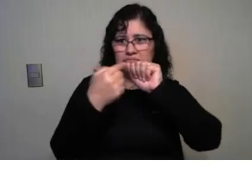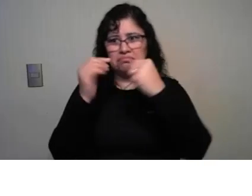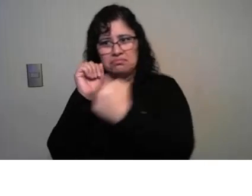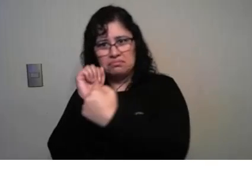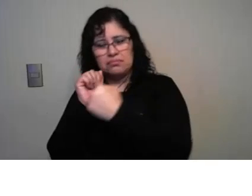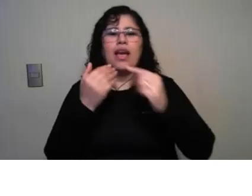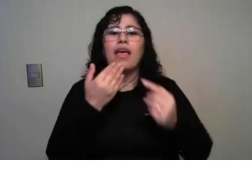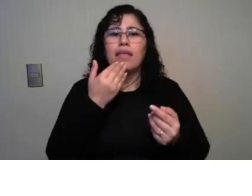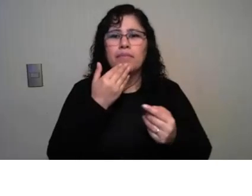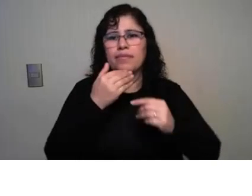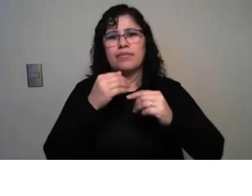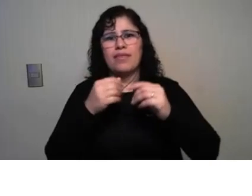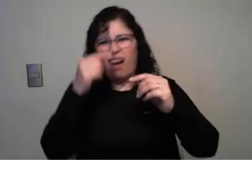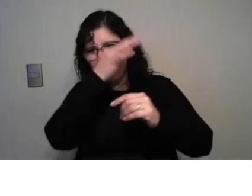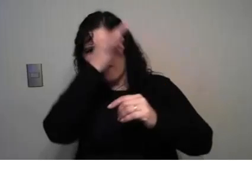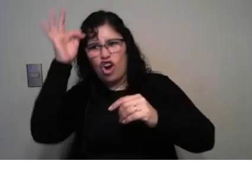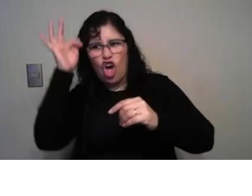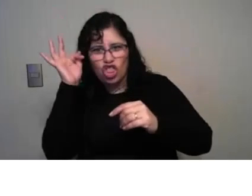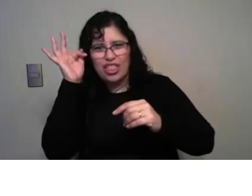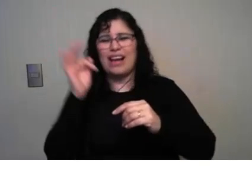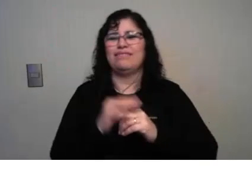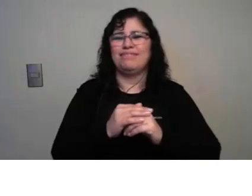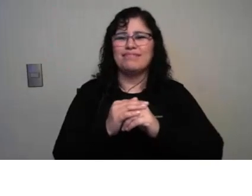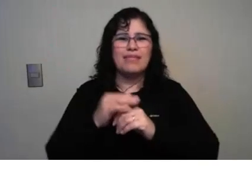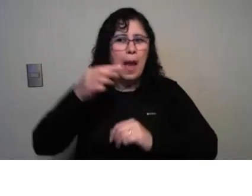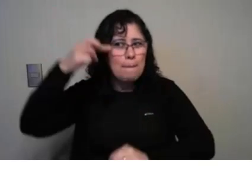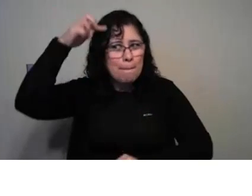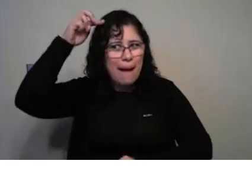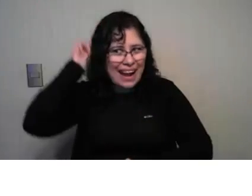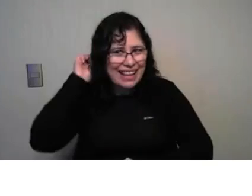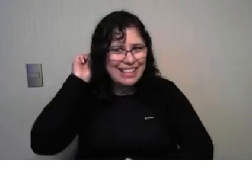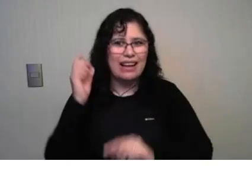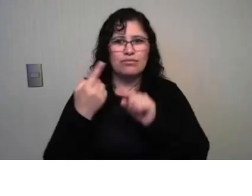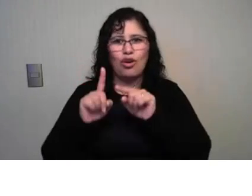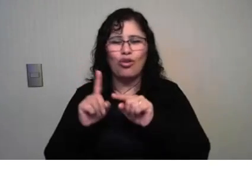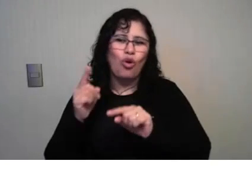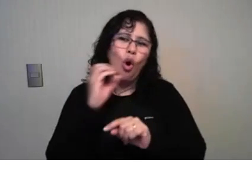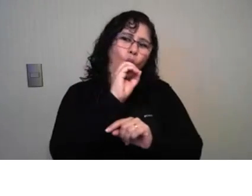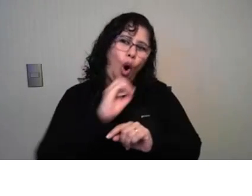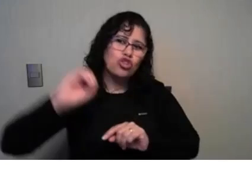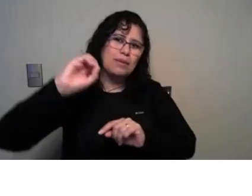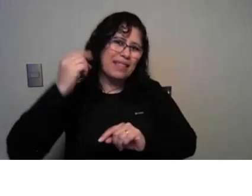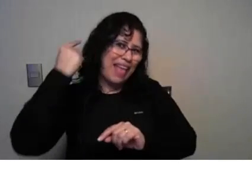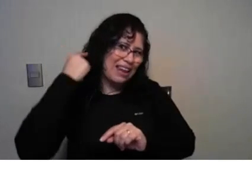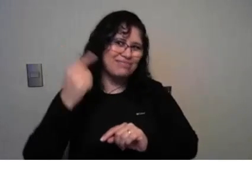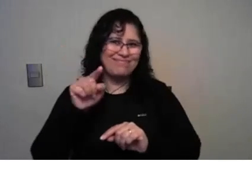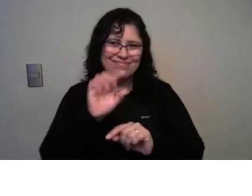lóbulo frontal, el lóbulo parietal, y este que está aquí es el lóbulo occipital.